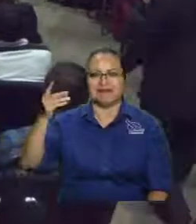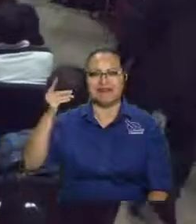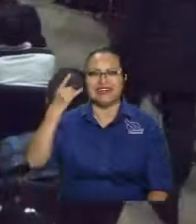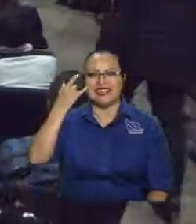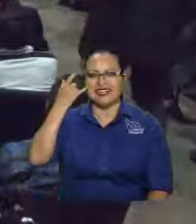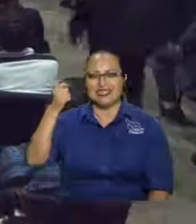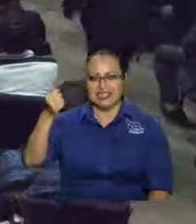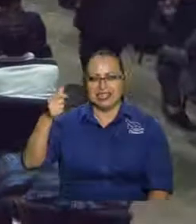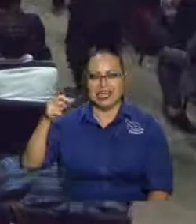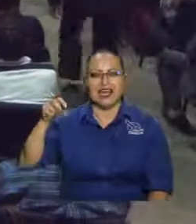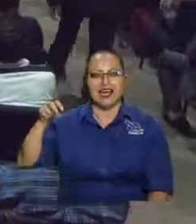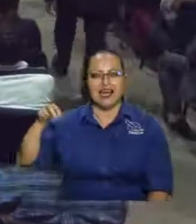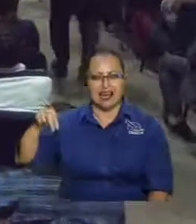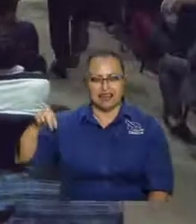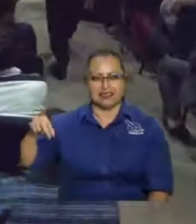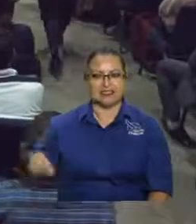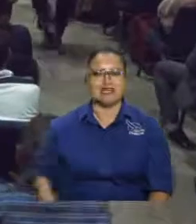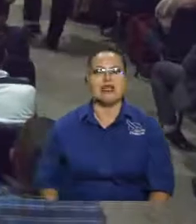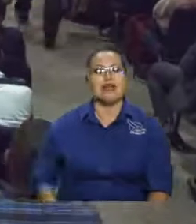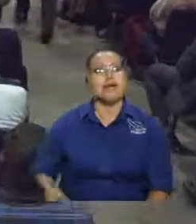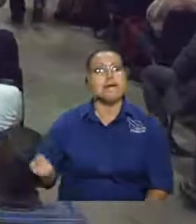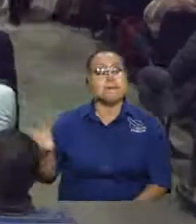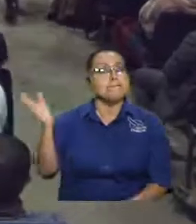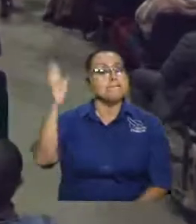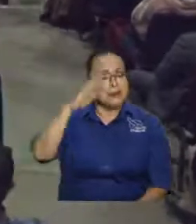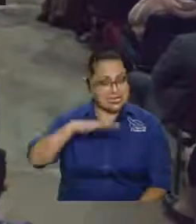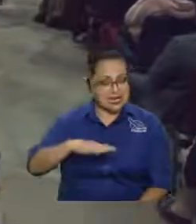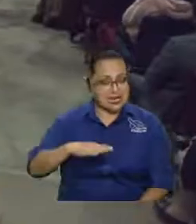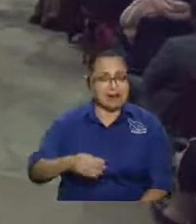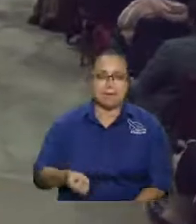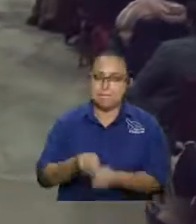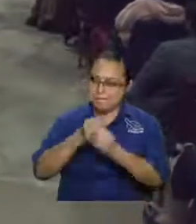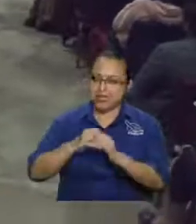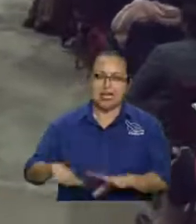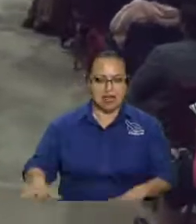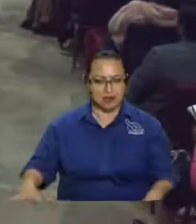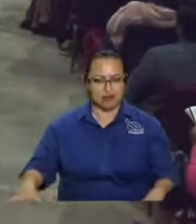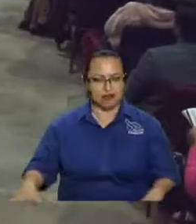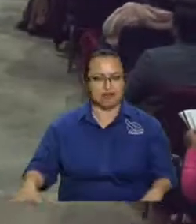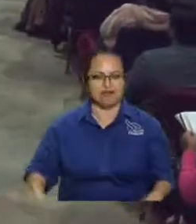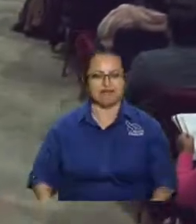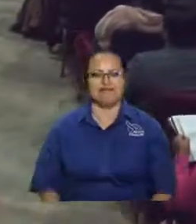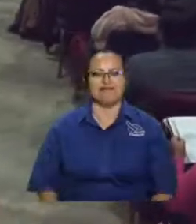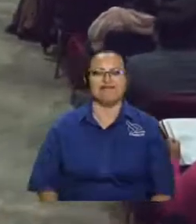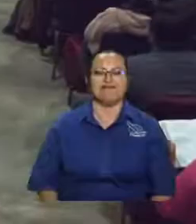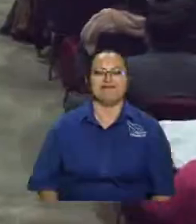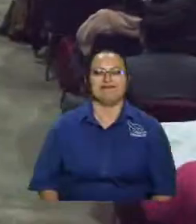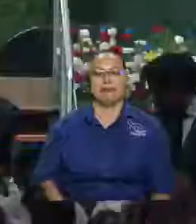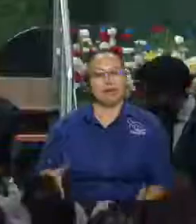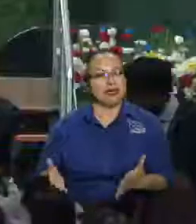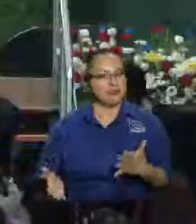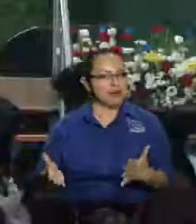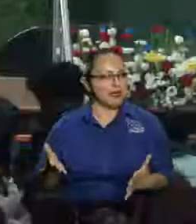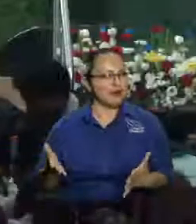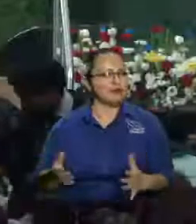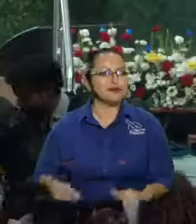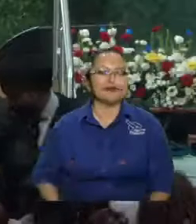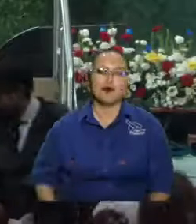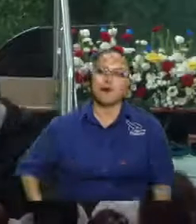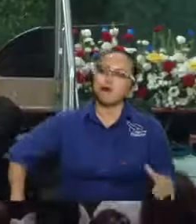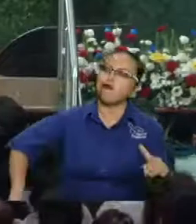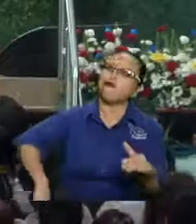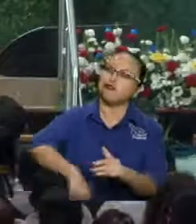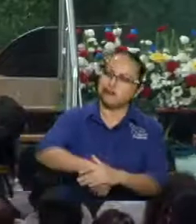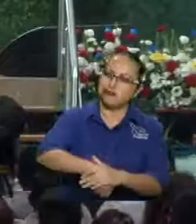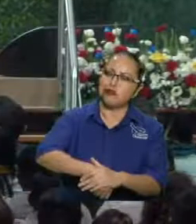el partido por goleada. Eso fue lo que él dijo, ¿ah? Mañana nos meten más o menos 5-0, como